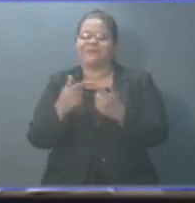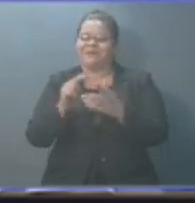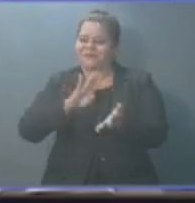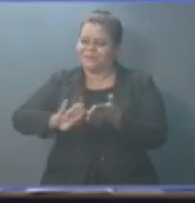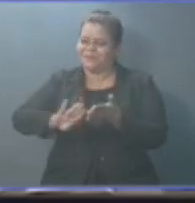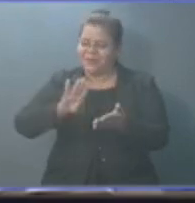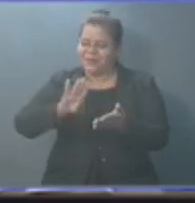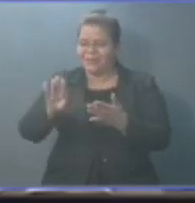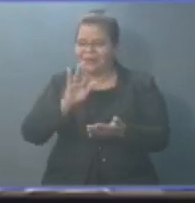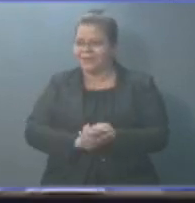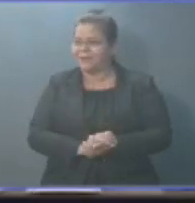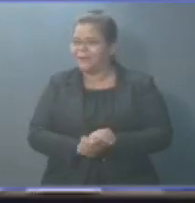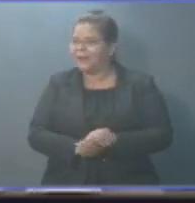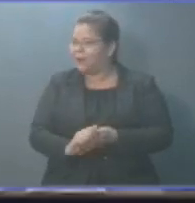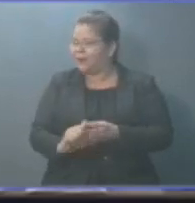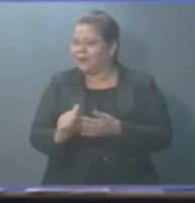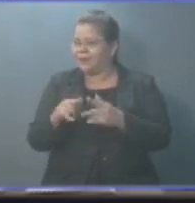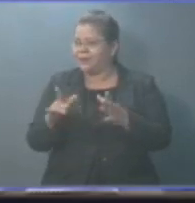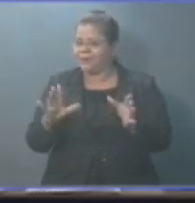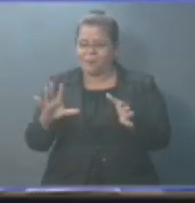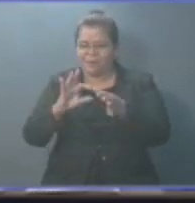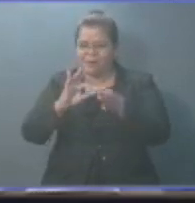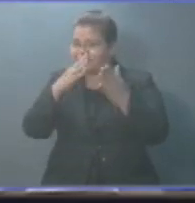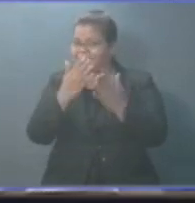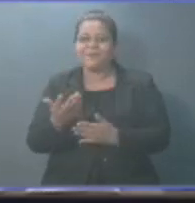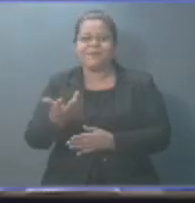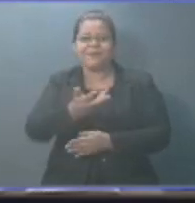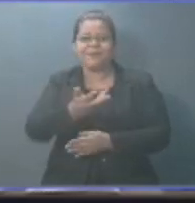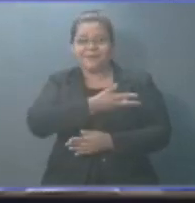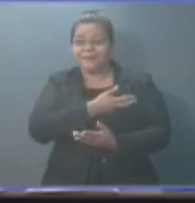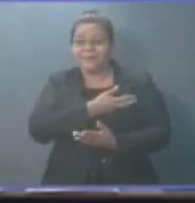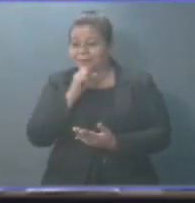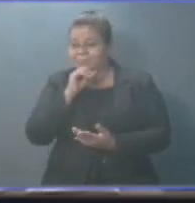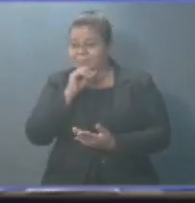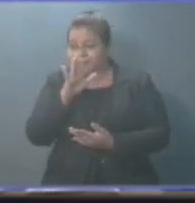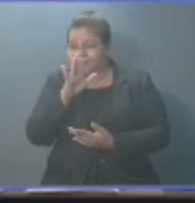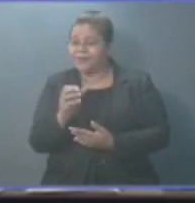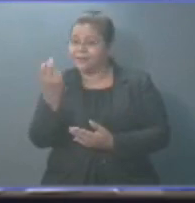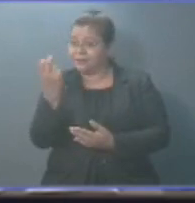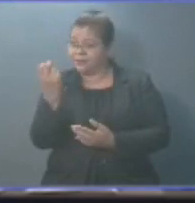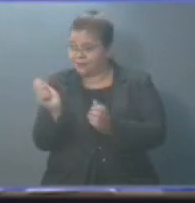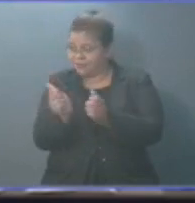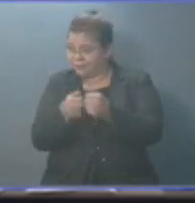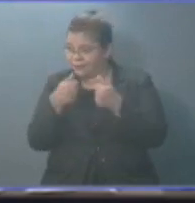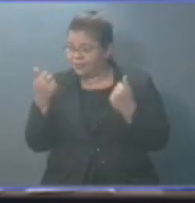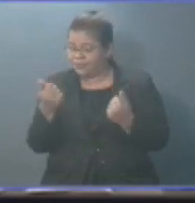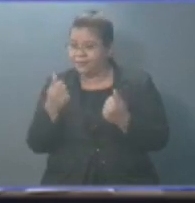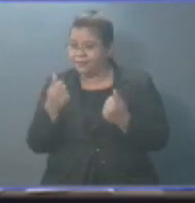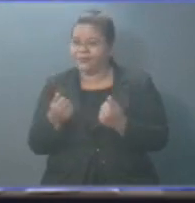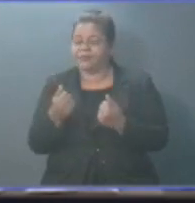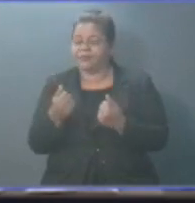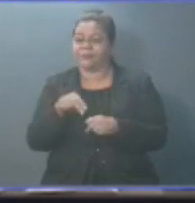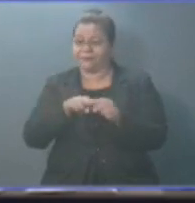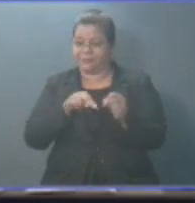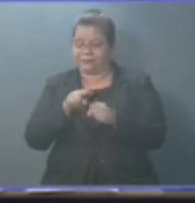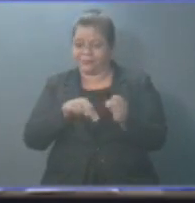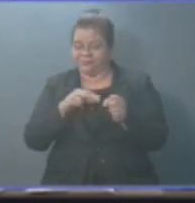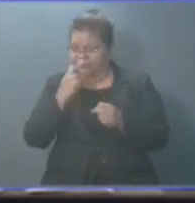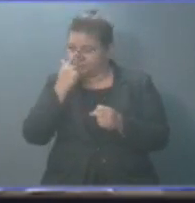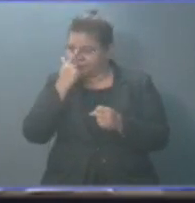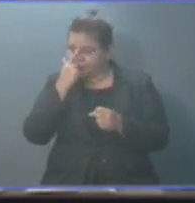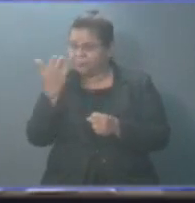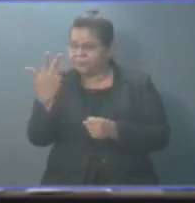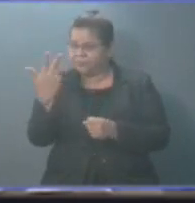de las pensiones de los veteranos, porque se les han dado únicamente 12 millones de dólares, y para pagar la deuda de los